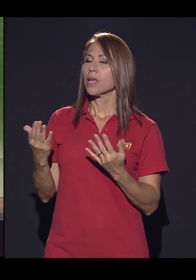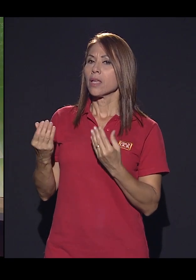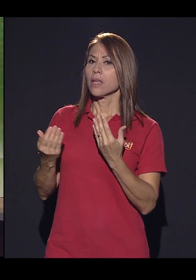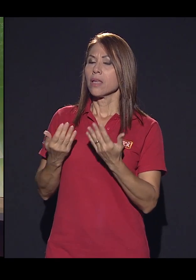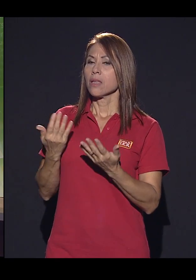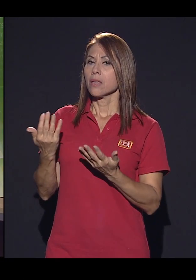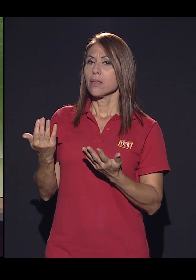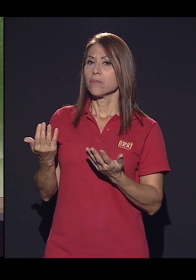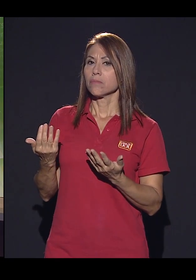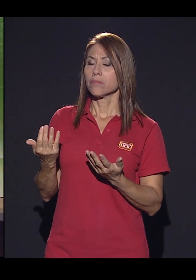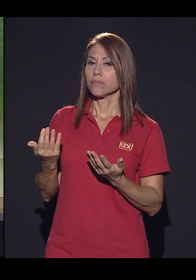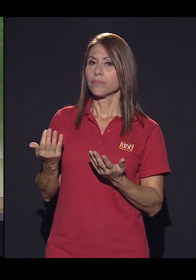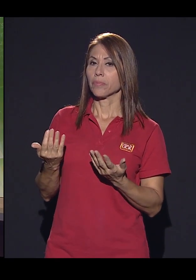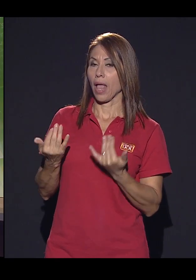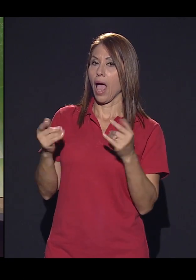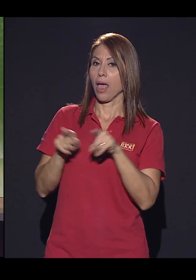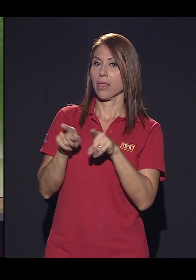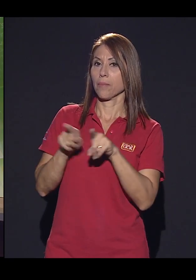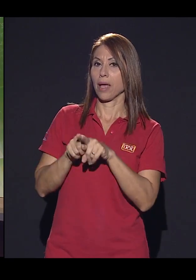Y don Otto,